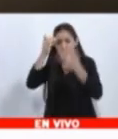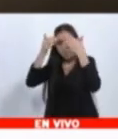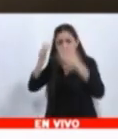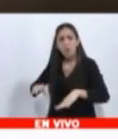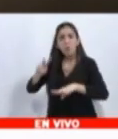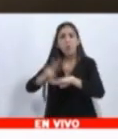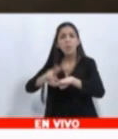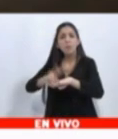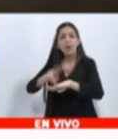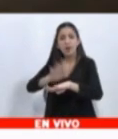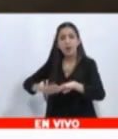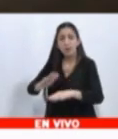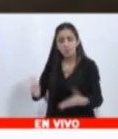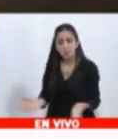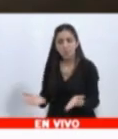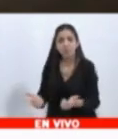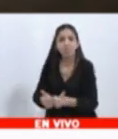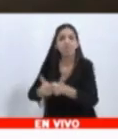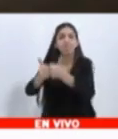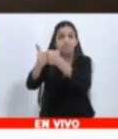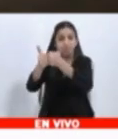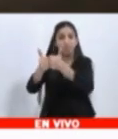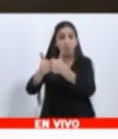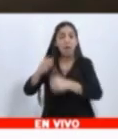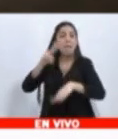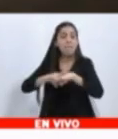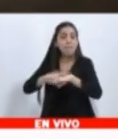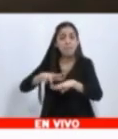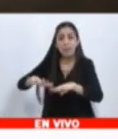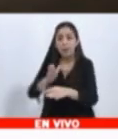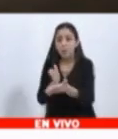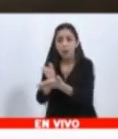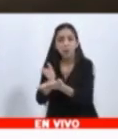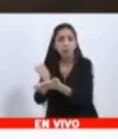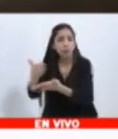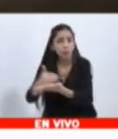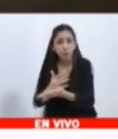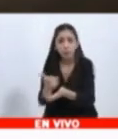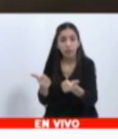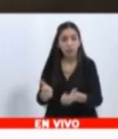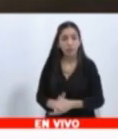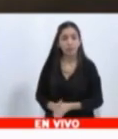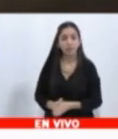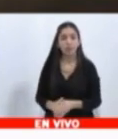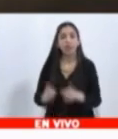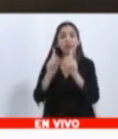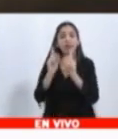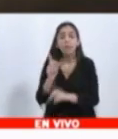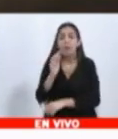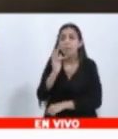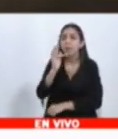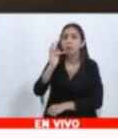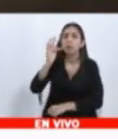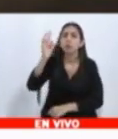El sueño de un Paraguay próspero, de una nación justa, de una sociedad solidaria